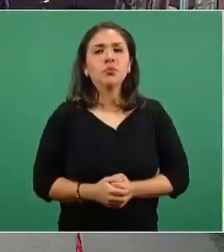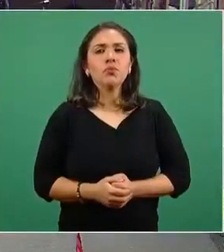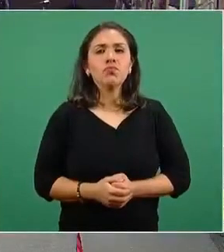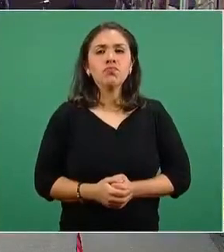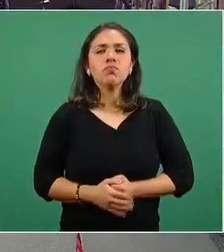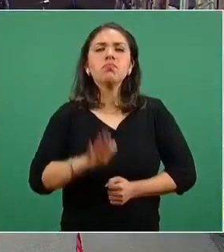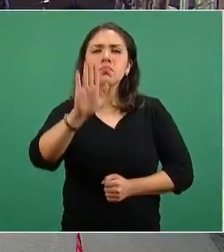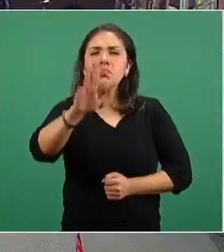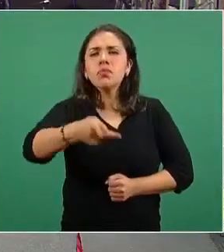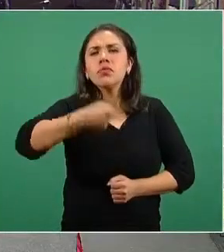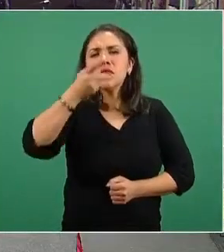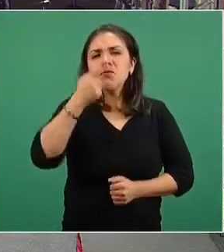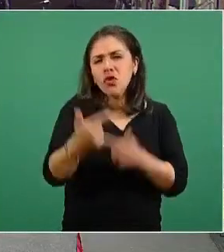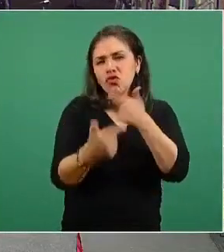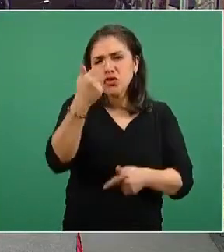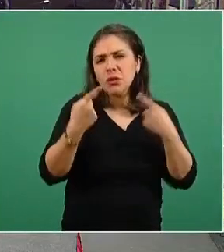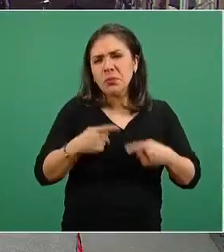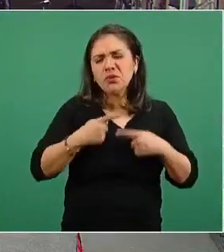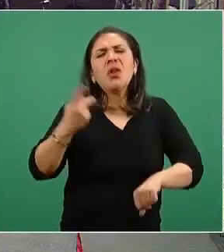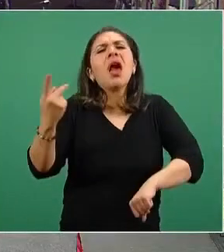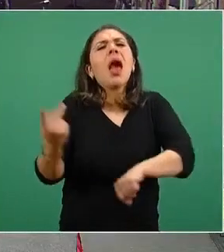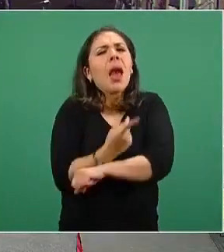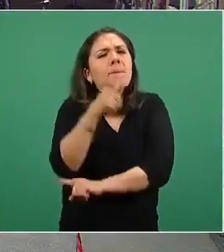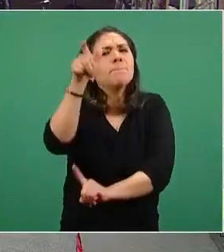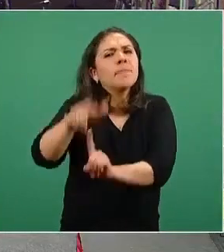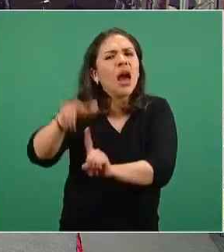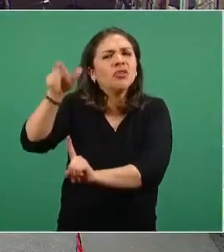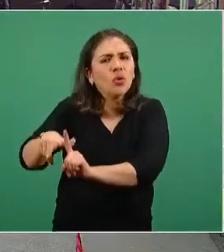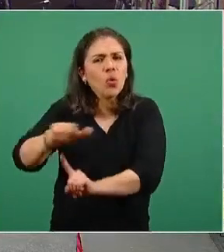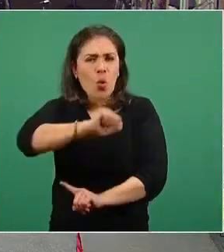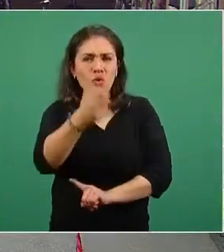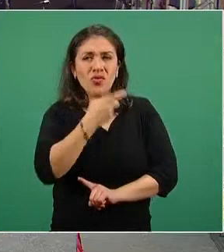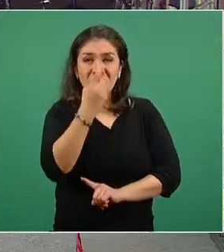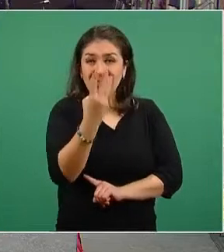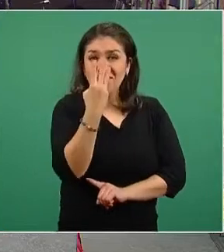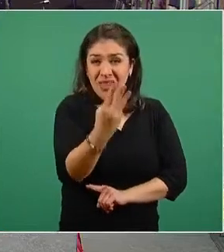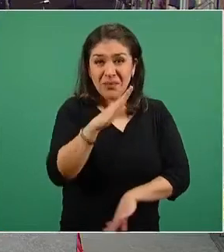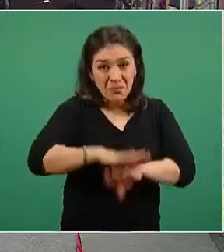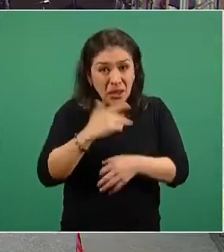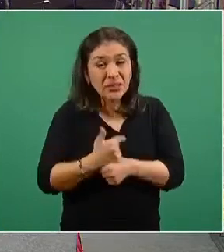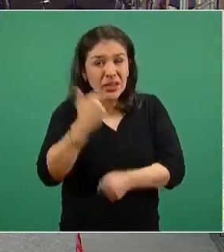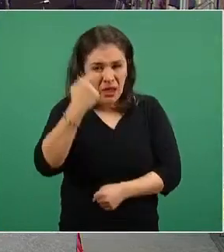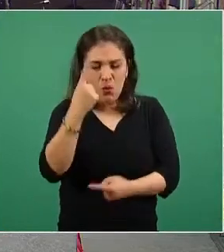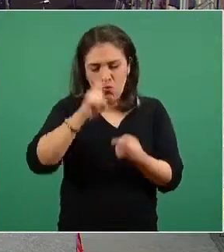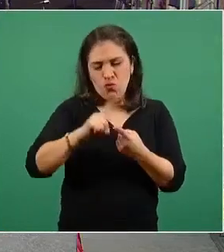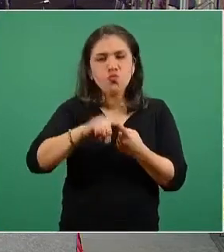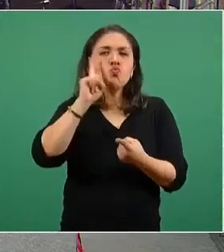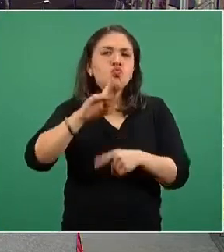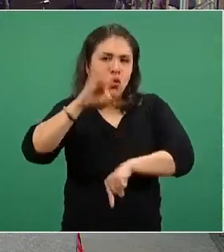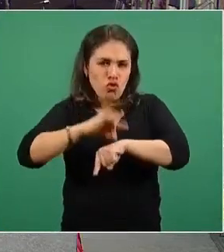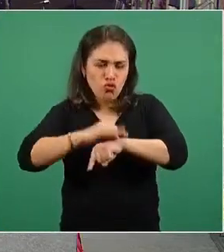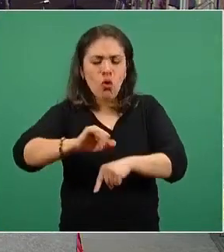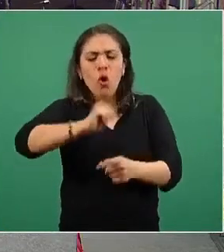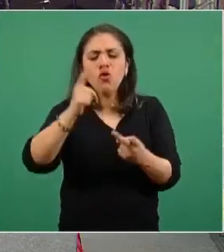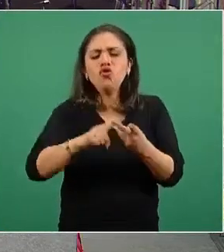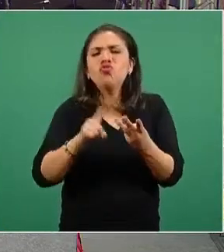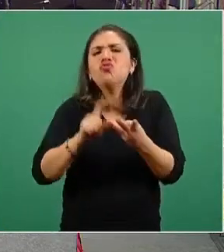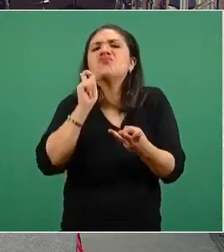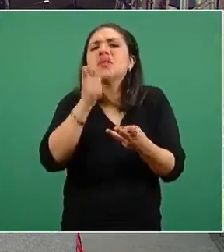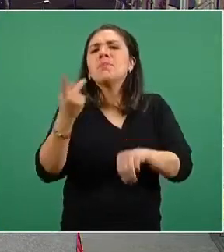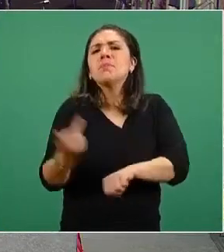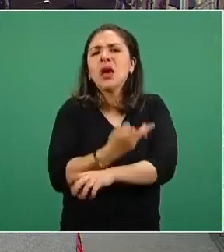esos 12, ¿qué es lo que les pasó? Y a estos 3… Bueno, ya sabemos la de la doctora, el resto, ¿qué es lo que les pasó? Si nos